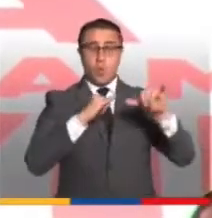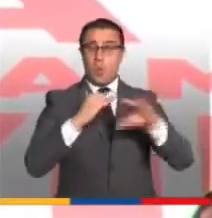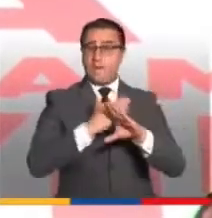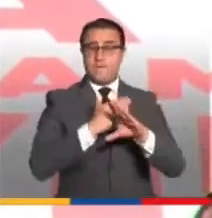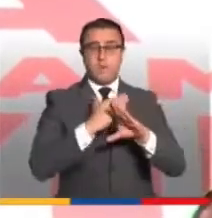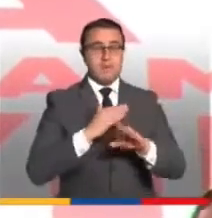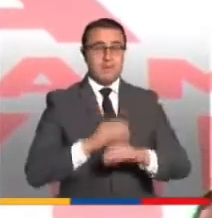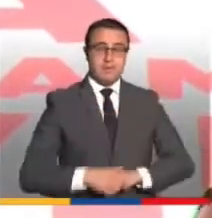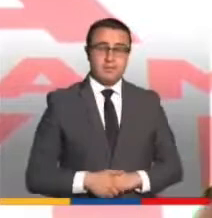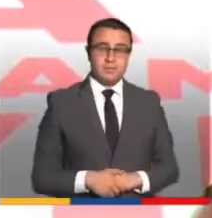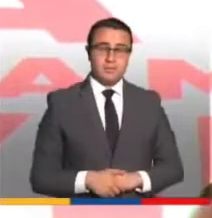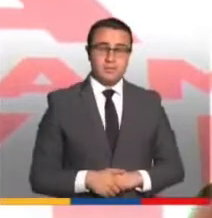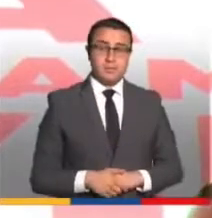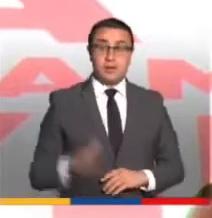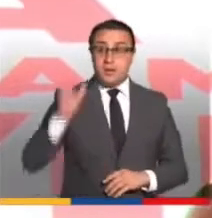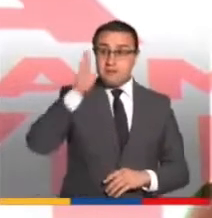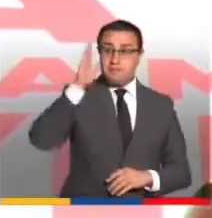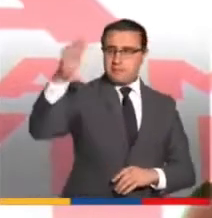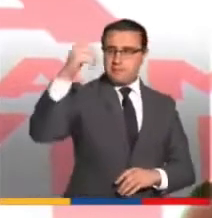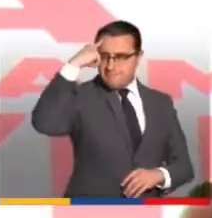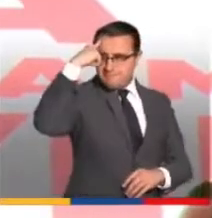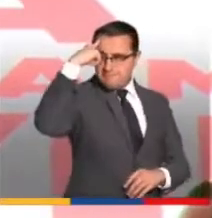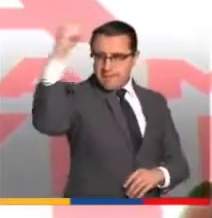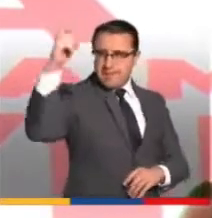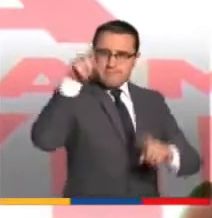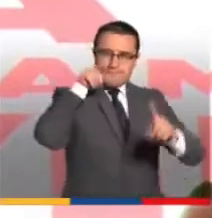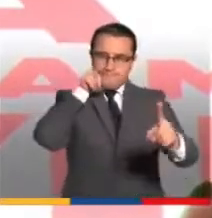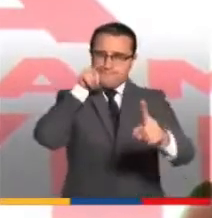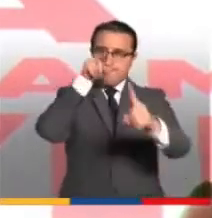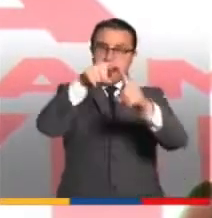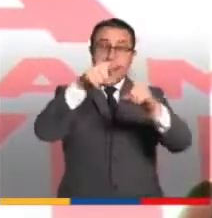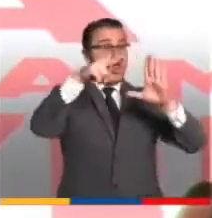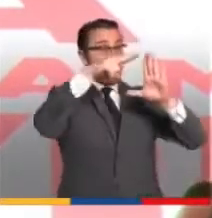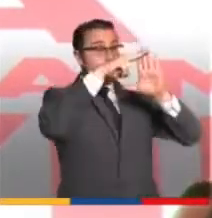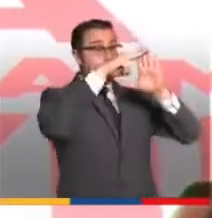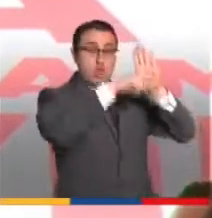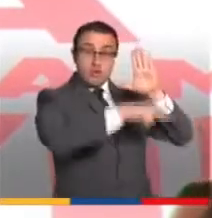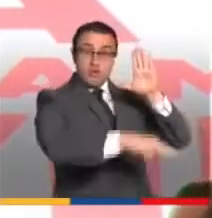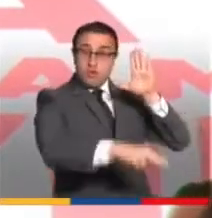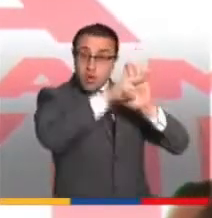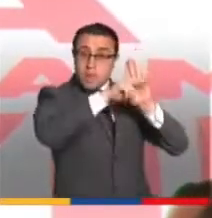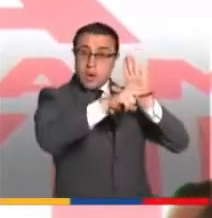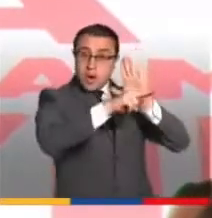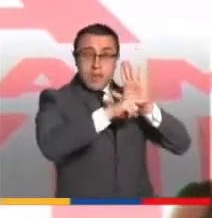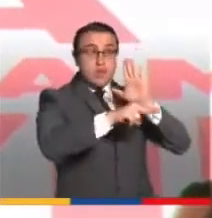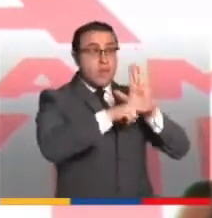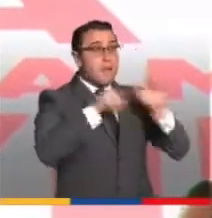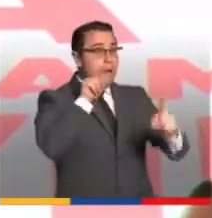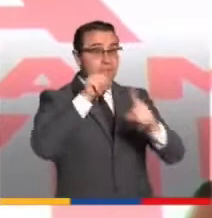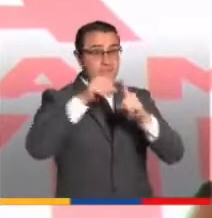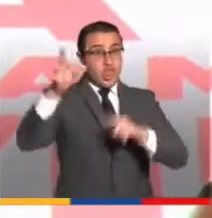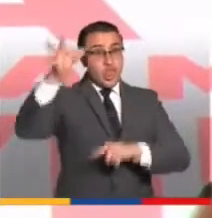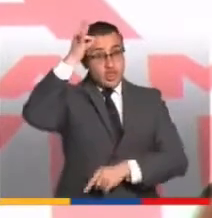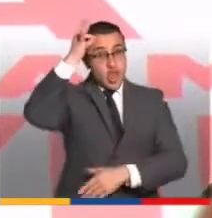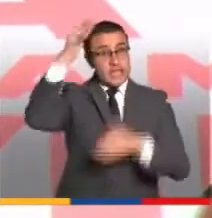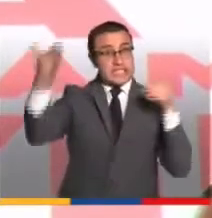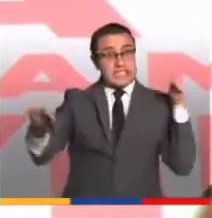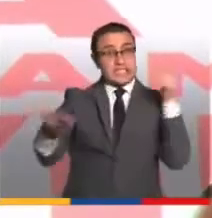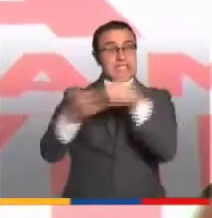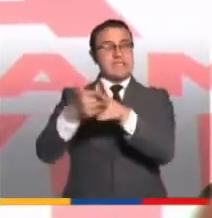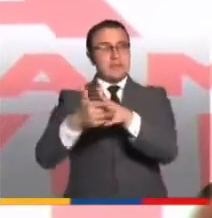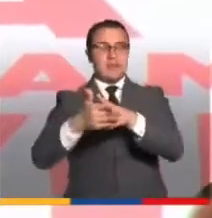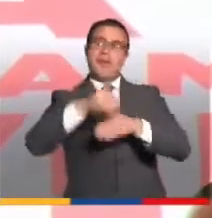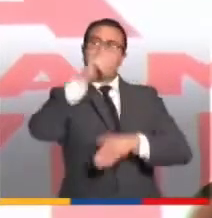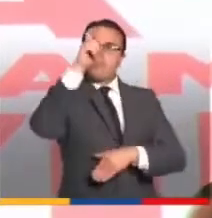de la humanidad. Que hay que cambiar la política de drogas, les hemos dicho. Que esos jovencitos que